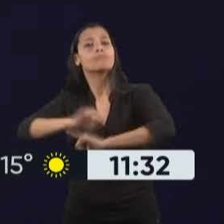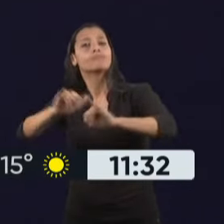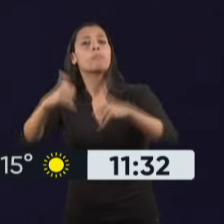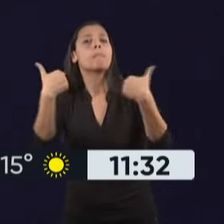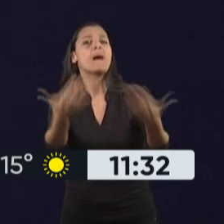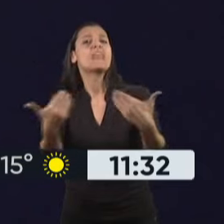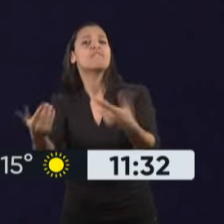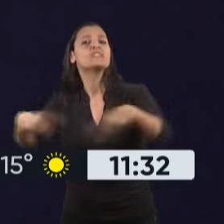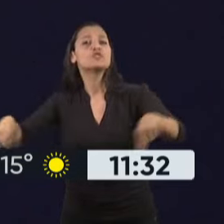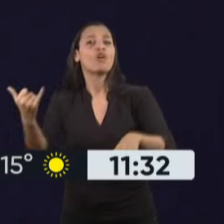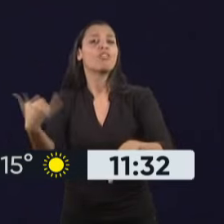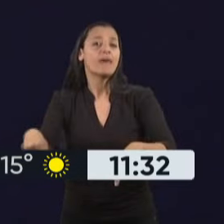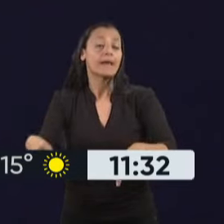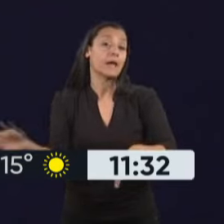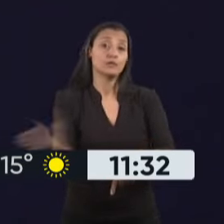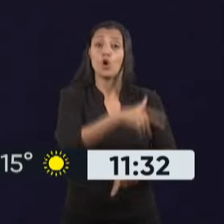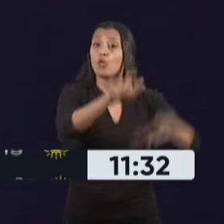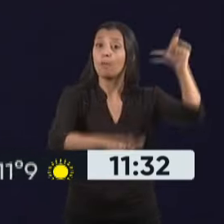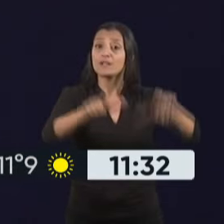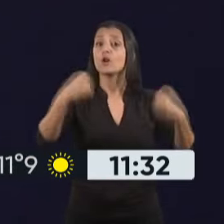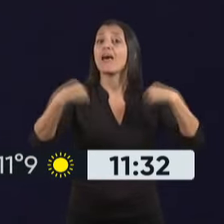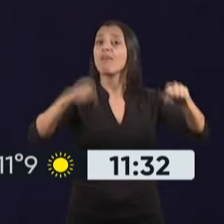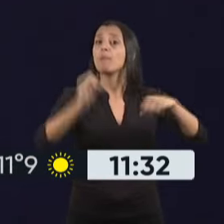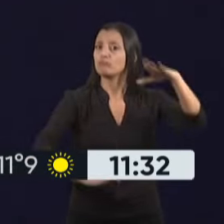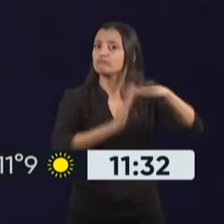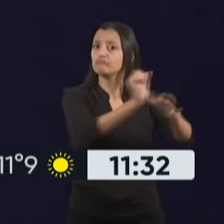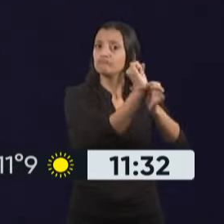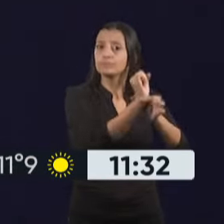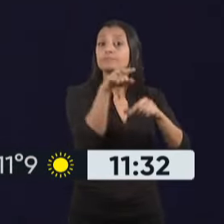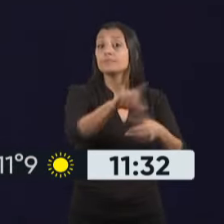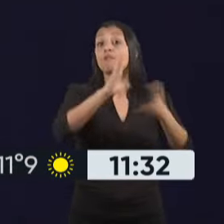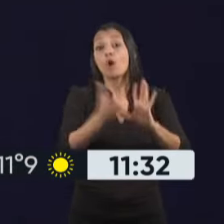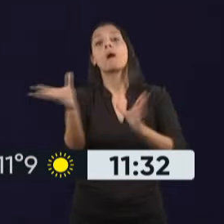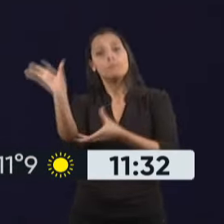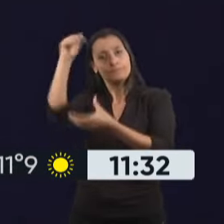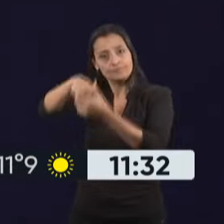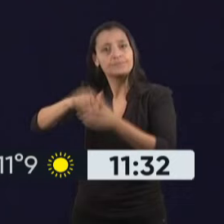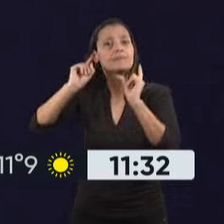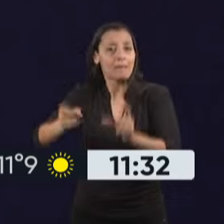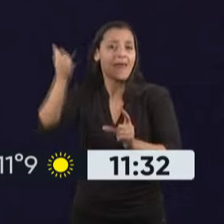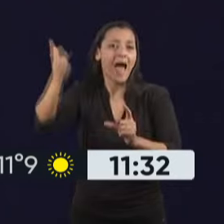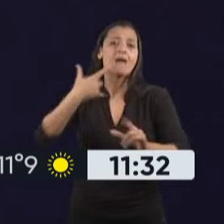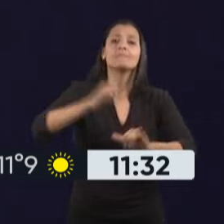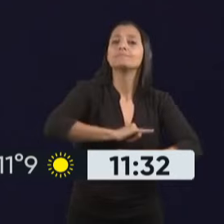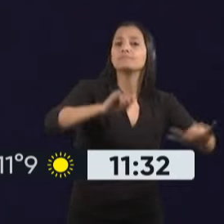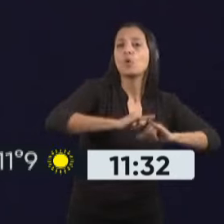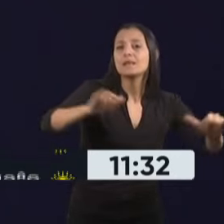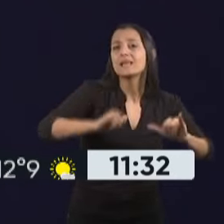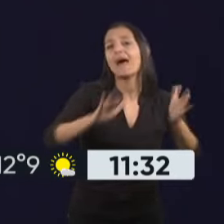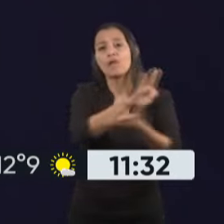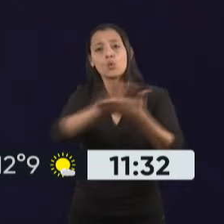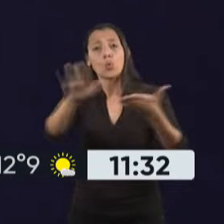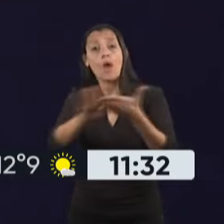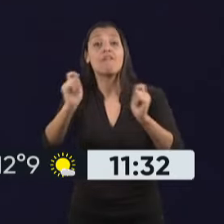beneficios a todos los deportistas de alto rendimiento. De esta manera se suman nuevos sponsors para los embajadores